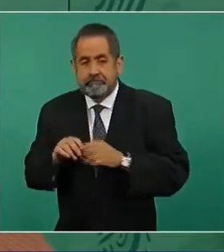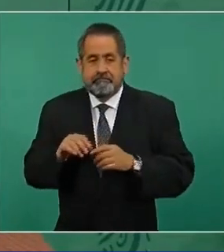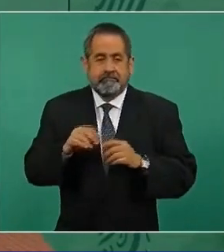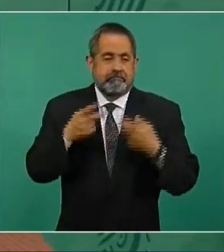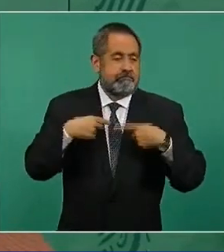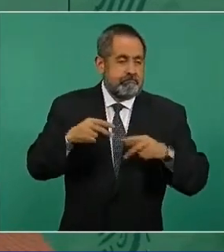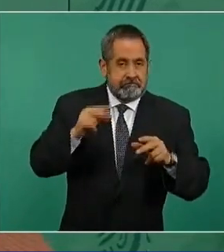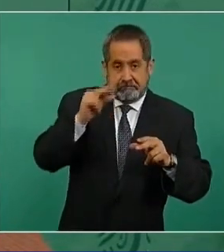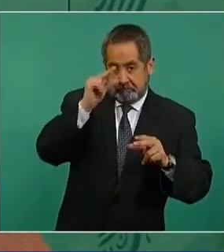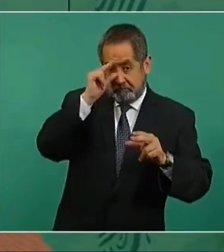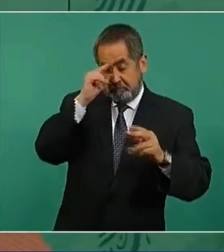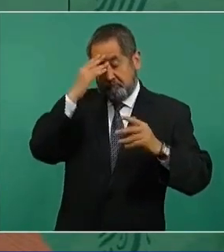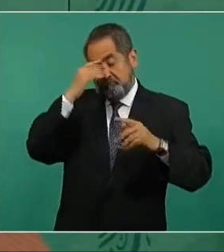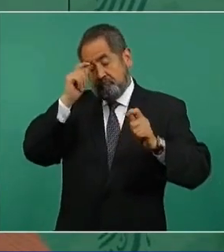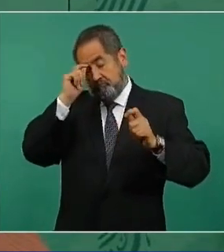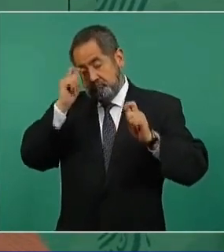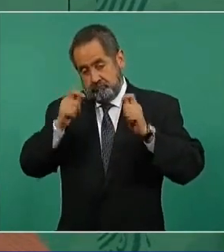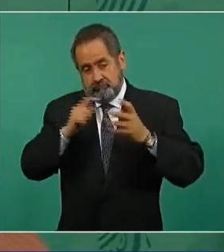intelectuales,